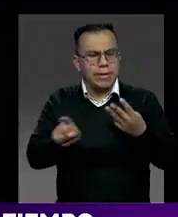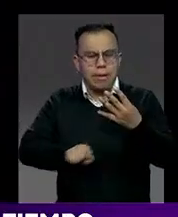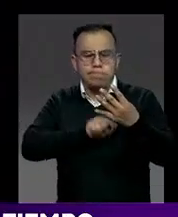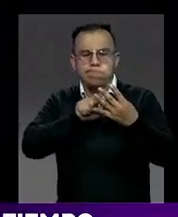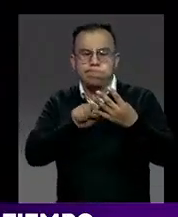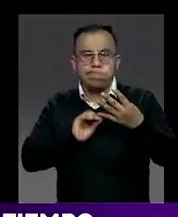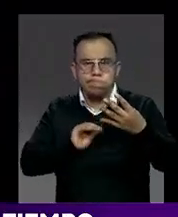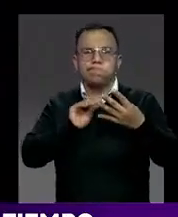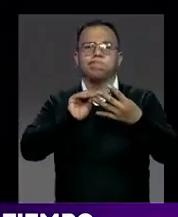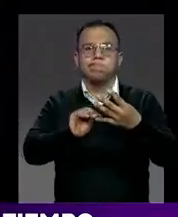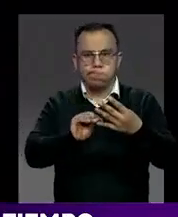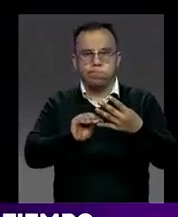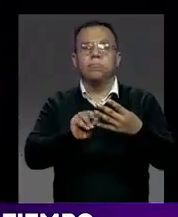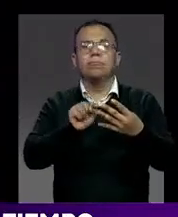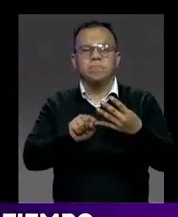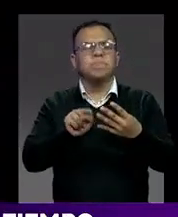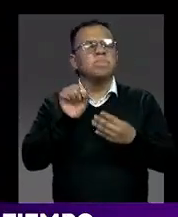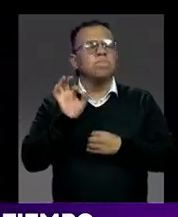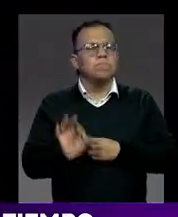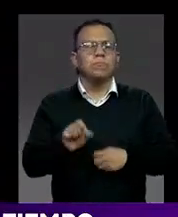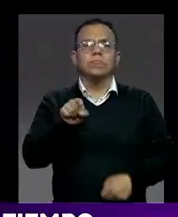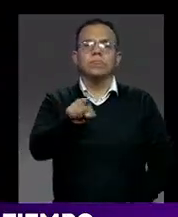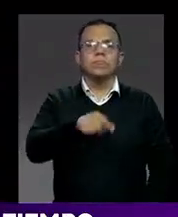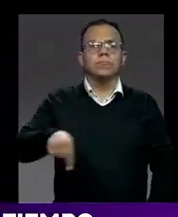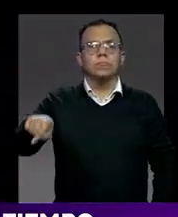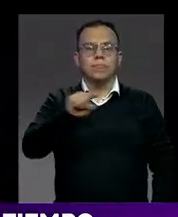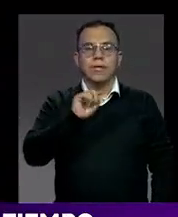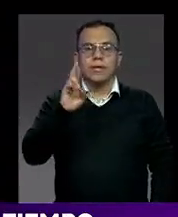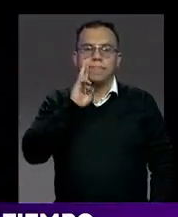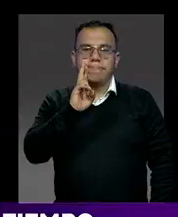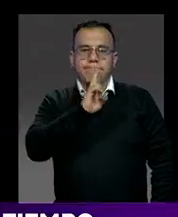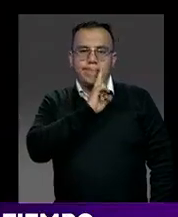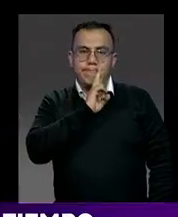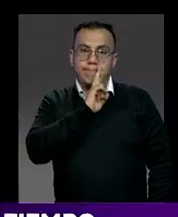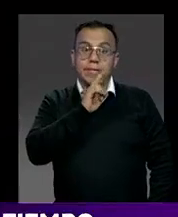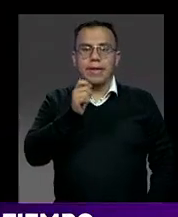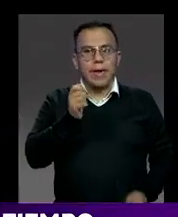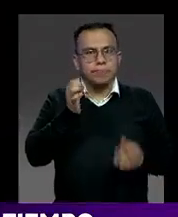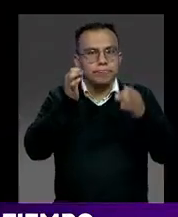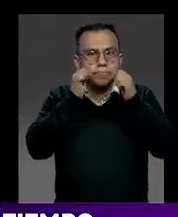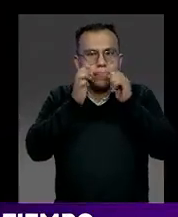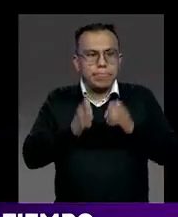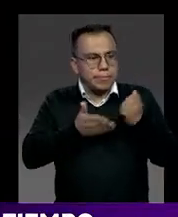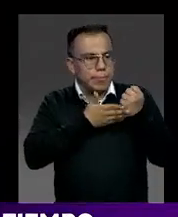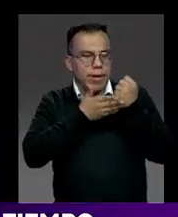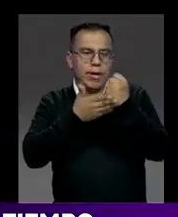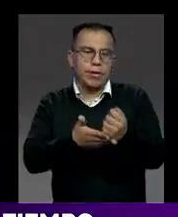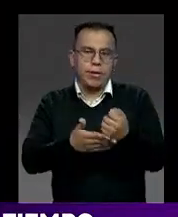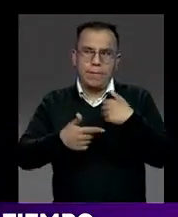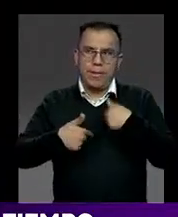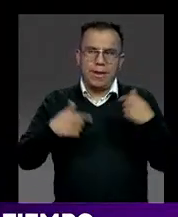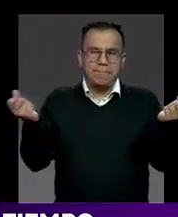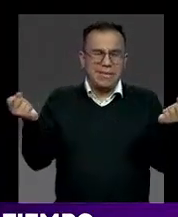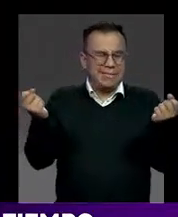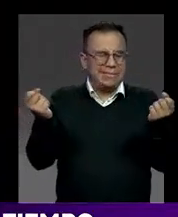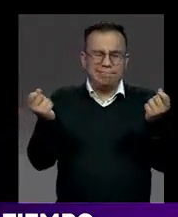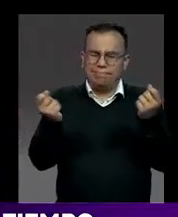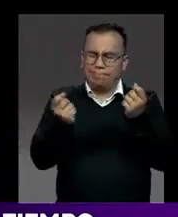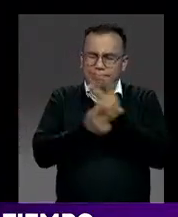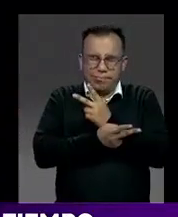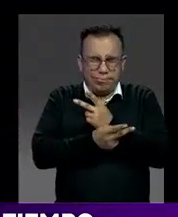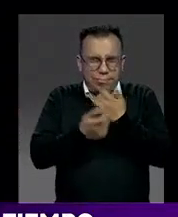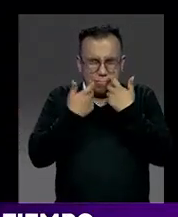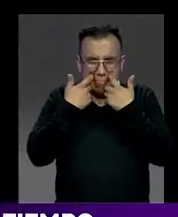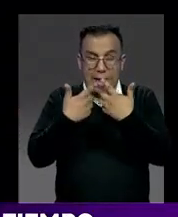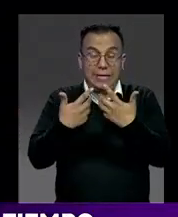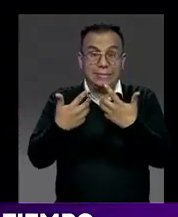también una un restaurante humanitario para mí la violencia más cura el contra el